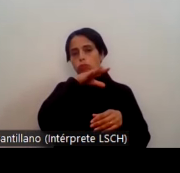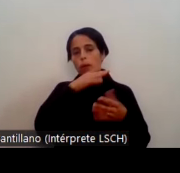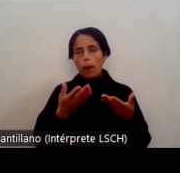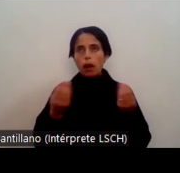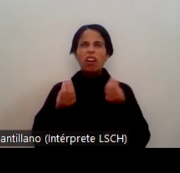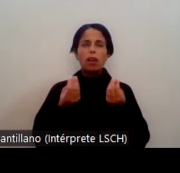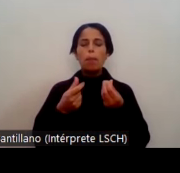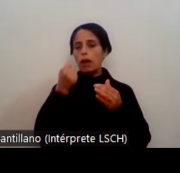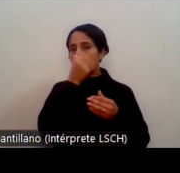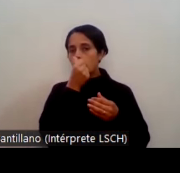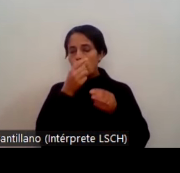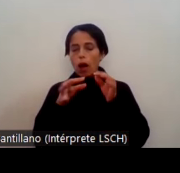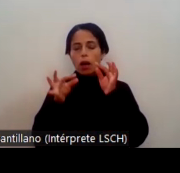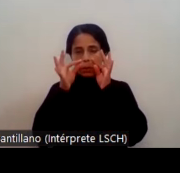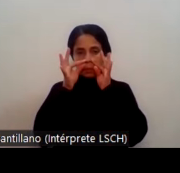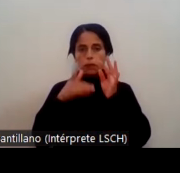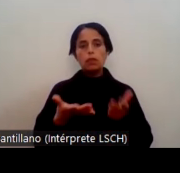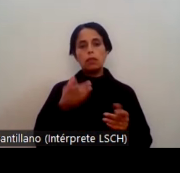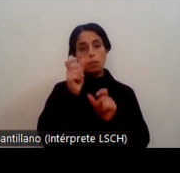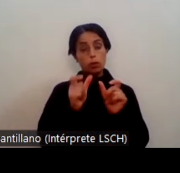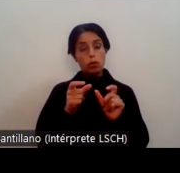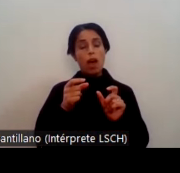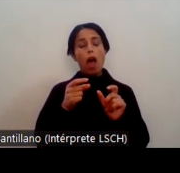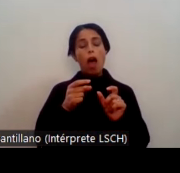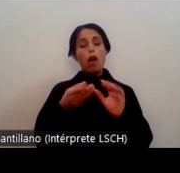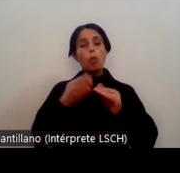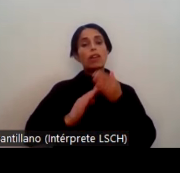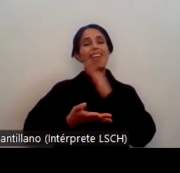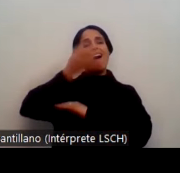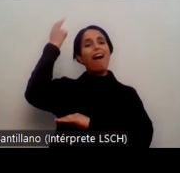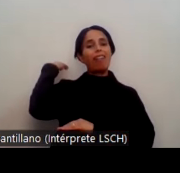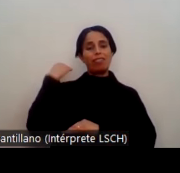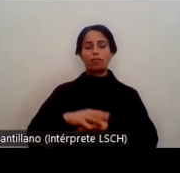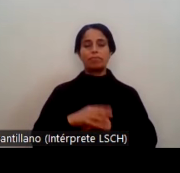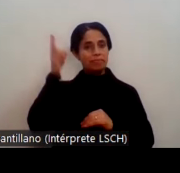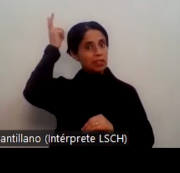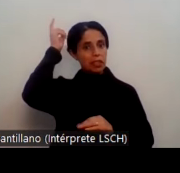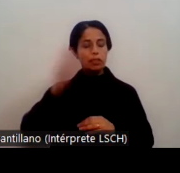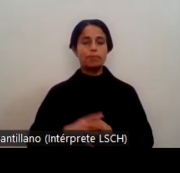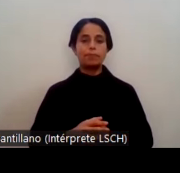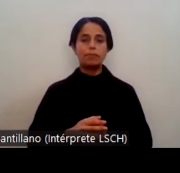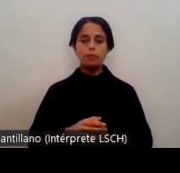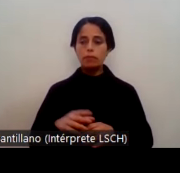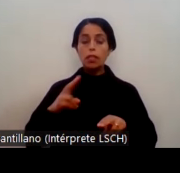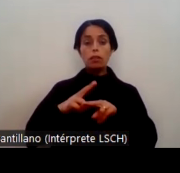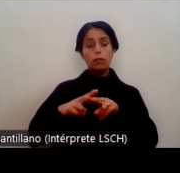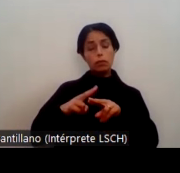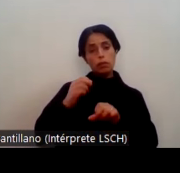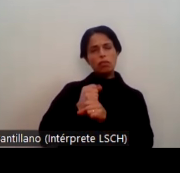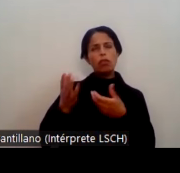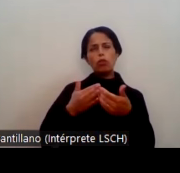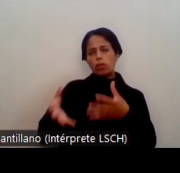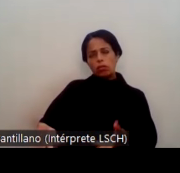para inhalar, eh, han sido excavados de cementerios prehispánicos de la